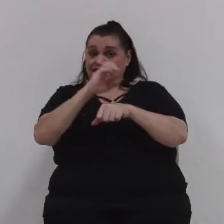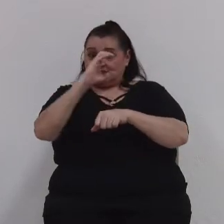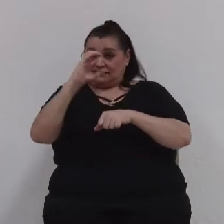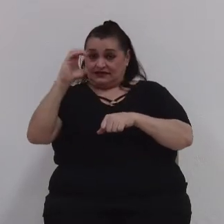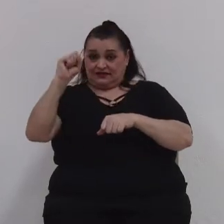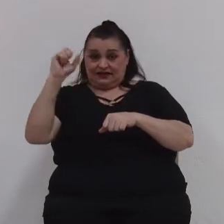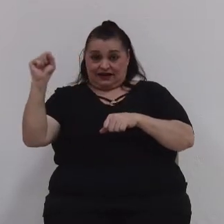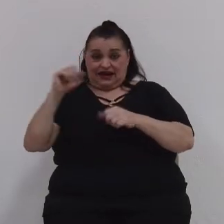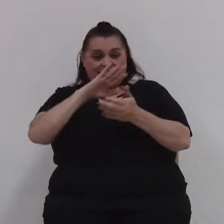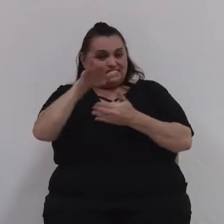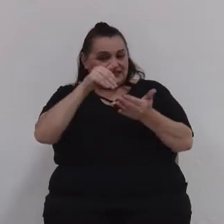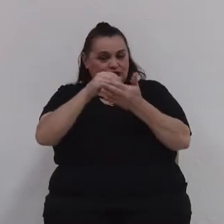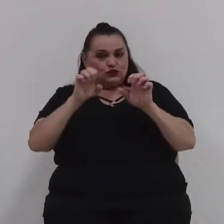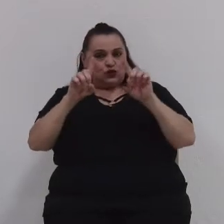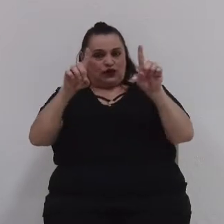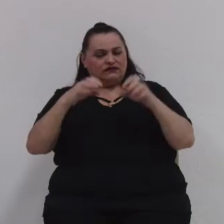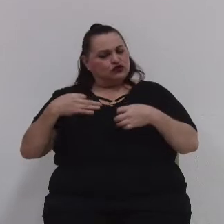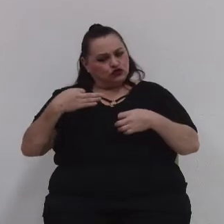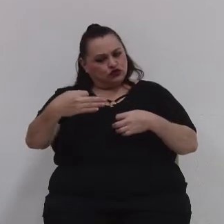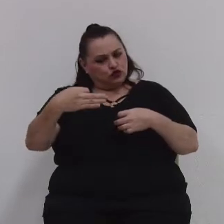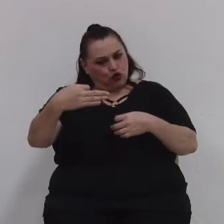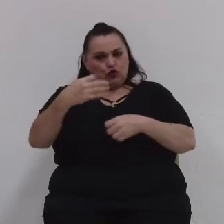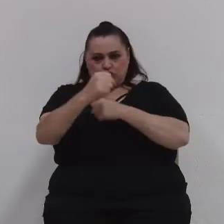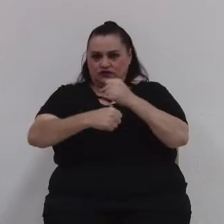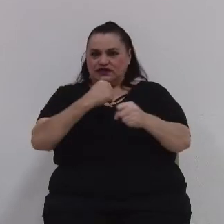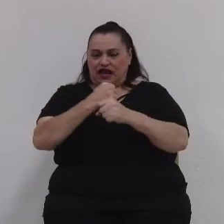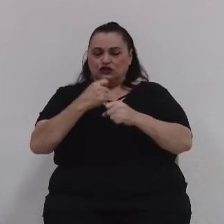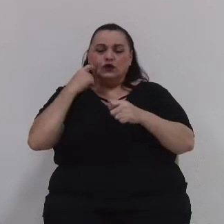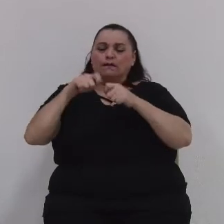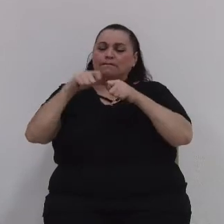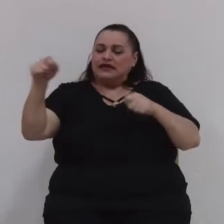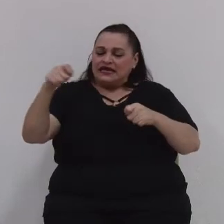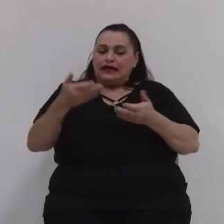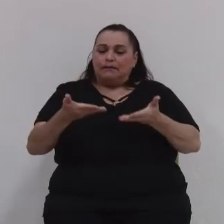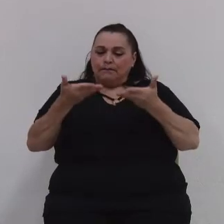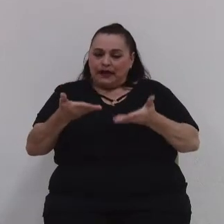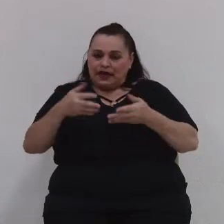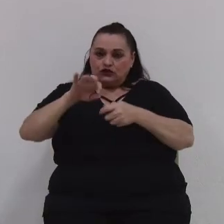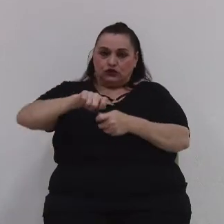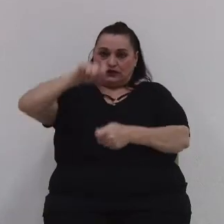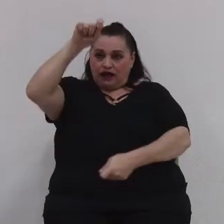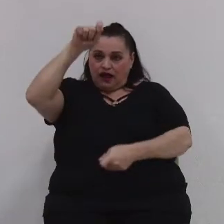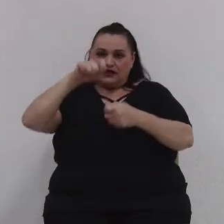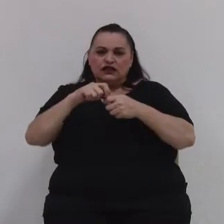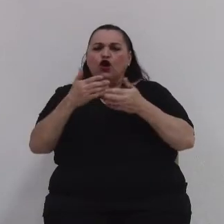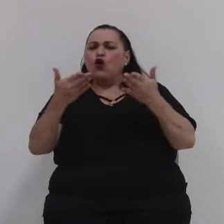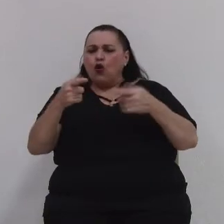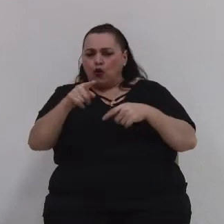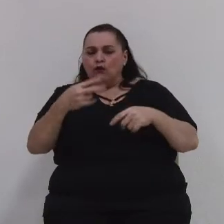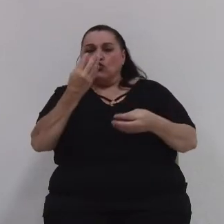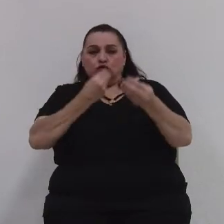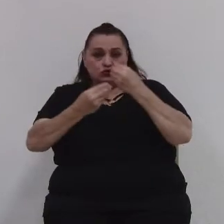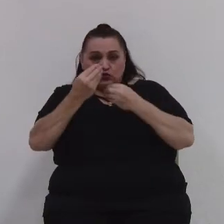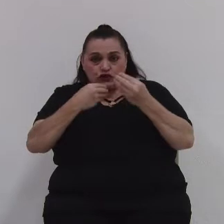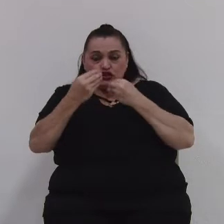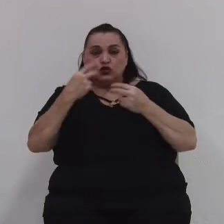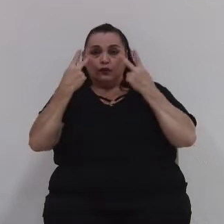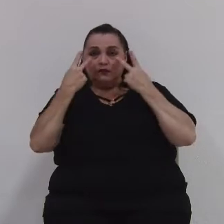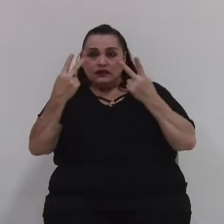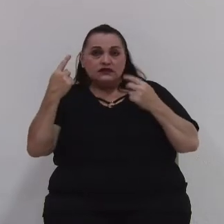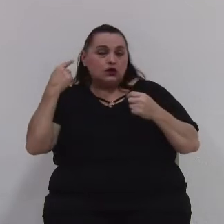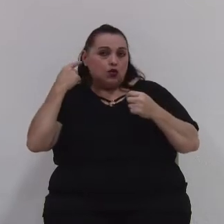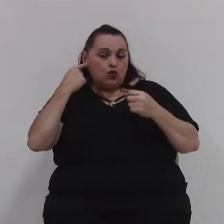educativos todos los años, para medir peso, talla, ver cómo están en términos de nutrición, la vista, el